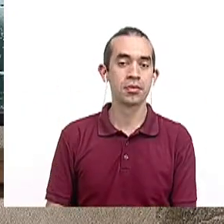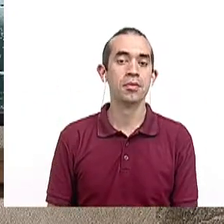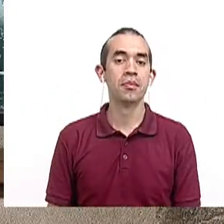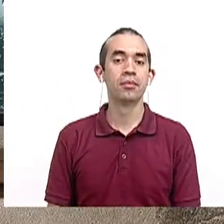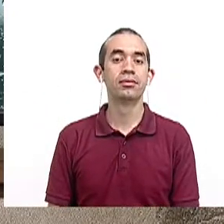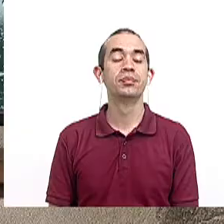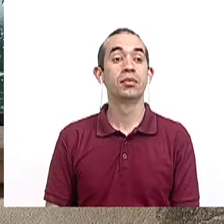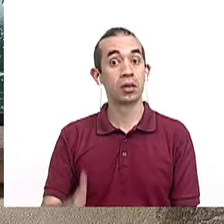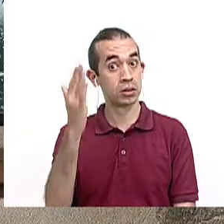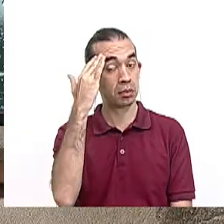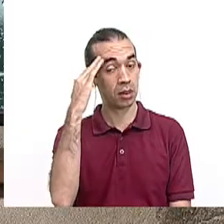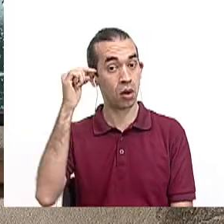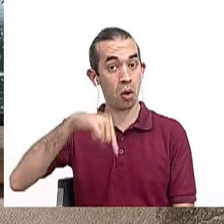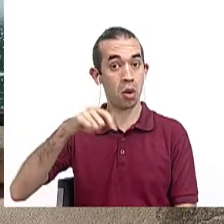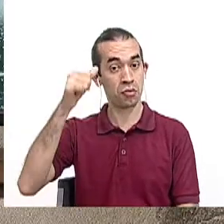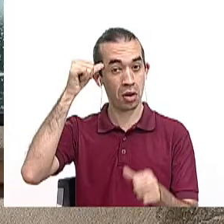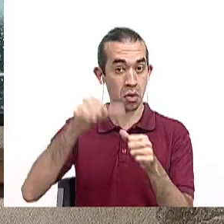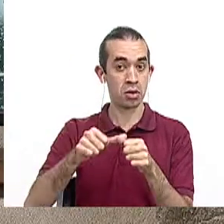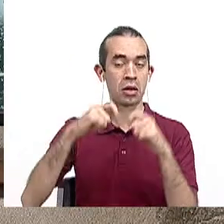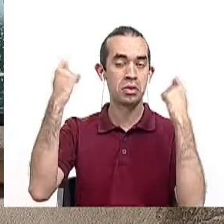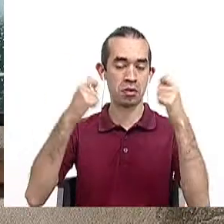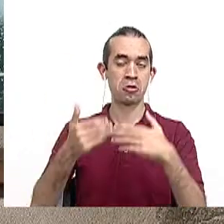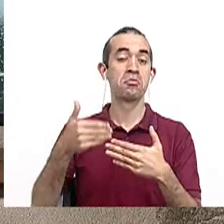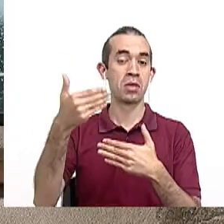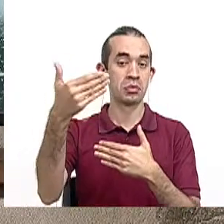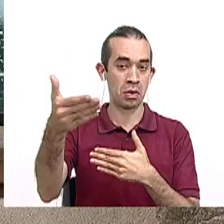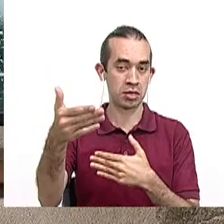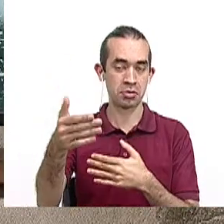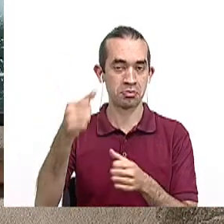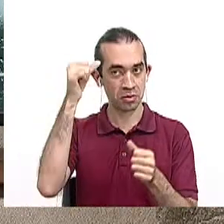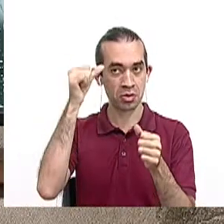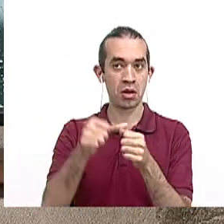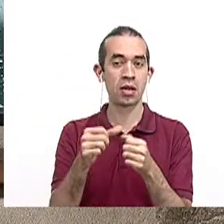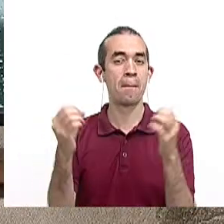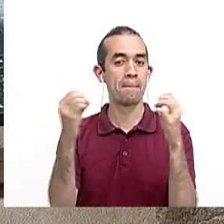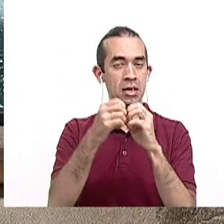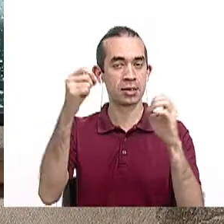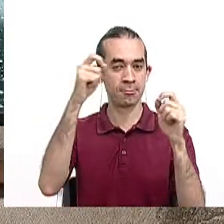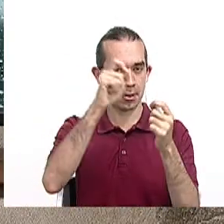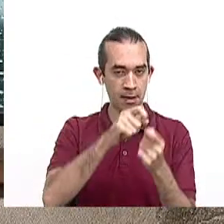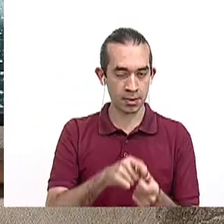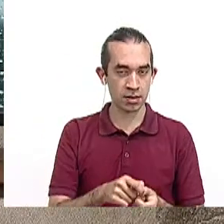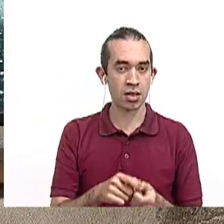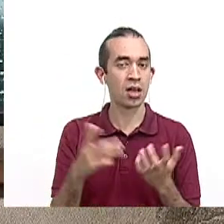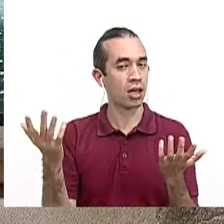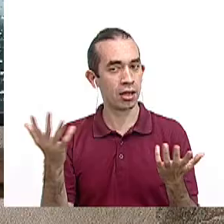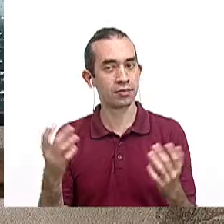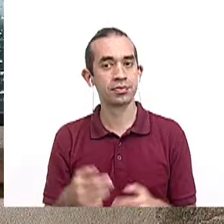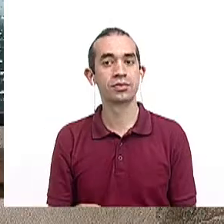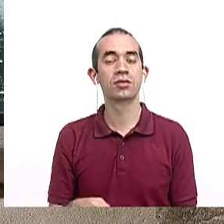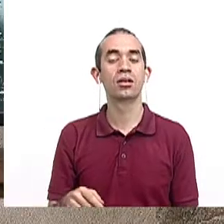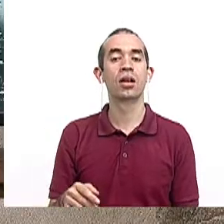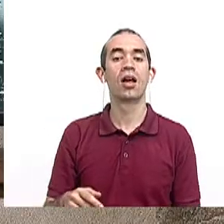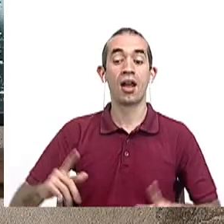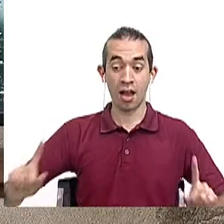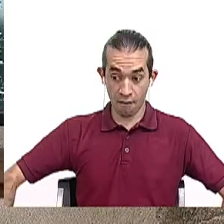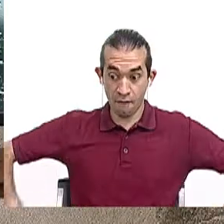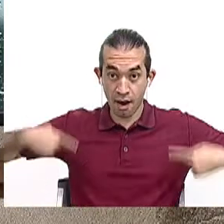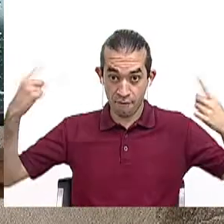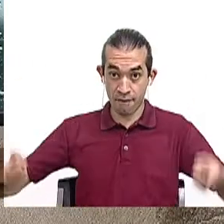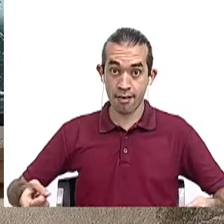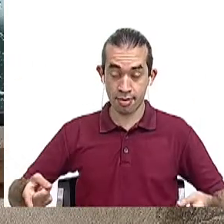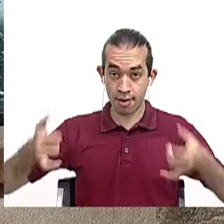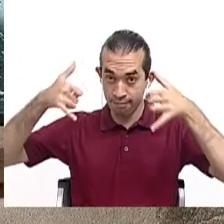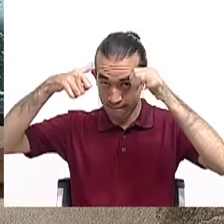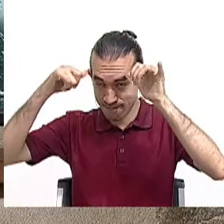estamos recordando y celebrando, más adelante lo vamos a recordar con más detalle, y es que el boyeo y la carreta han sido